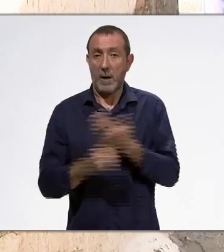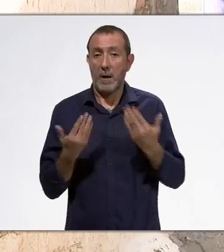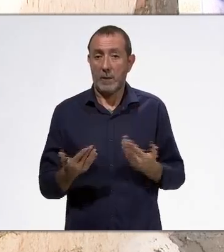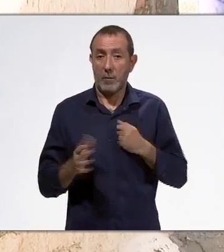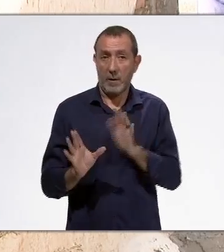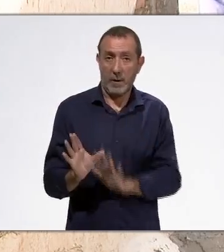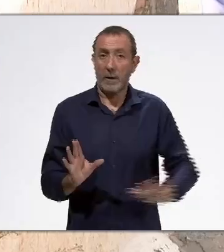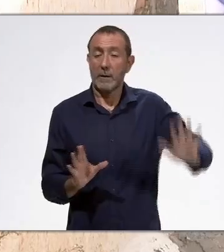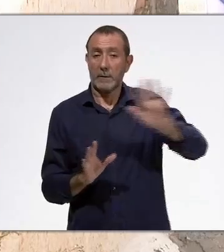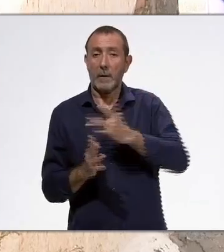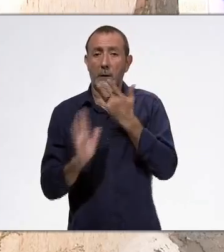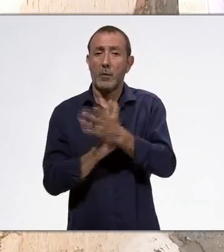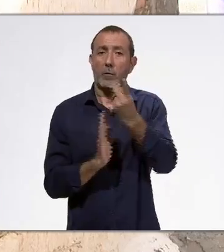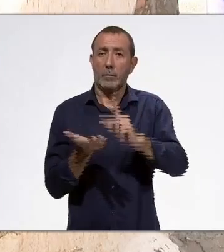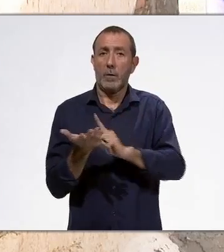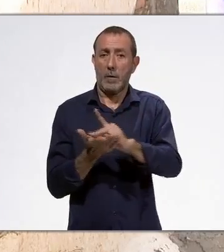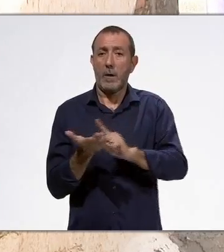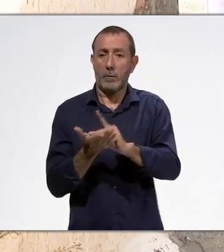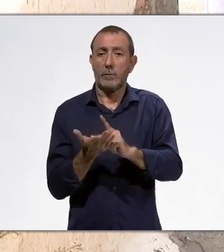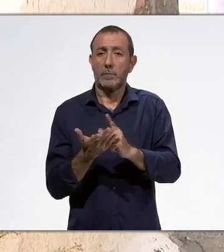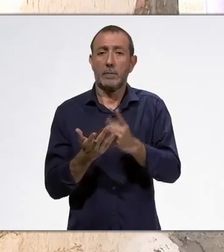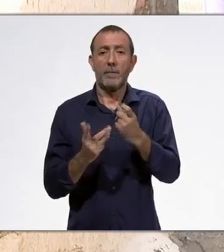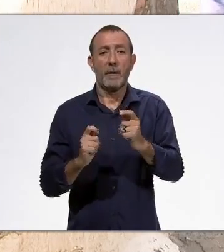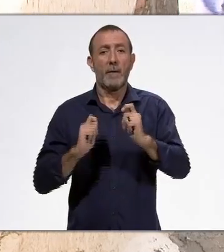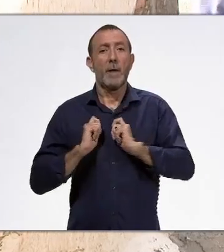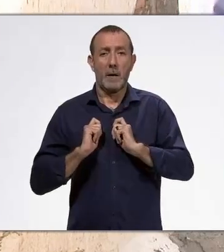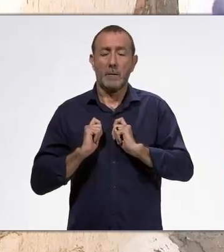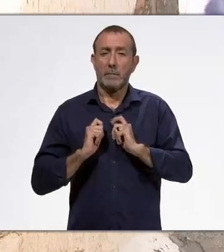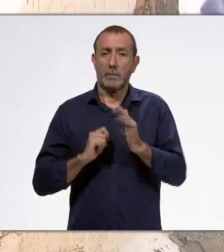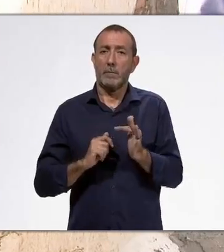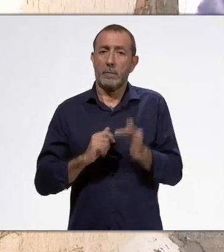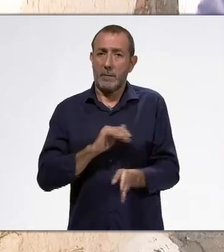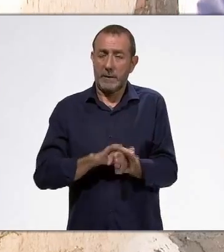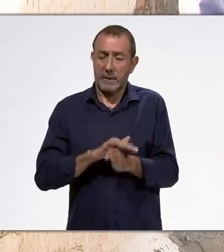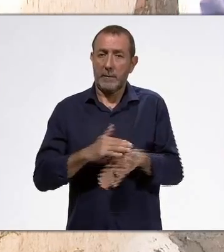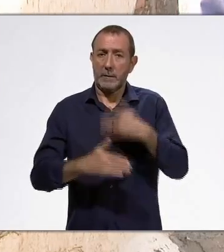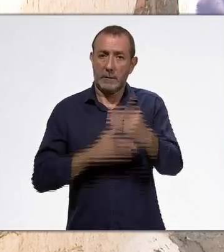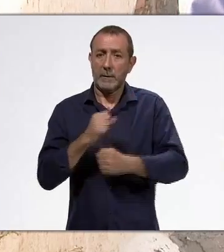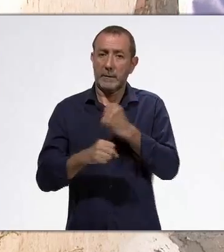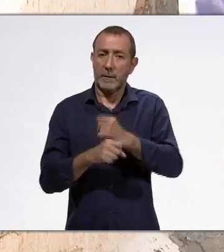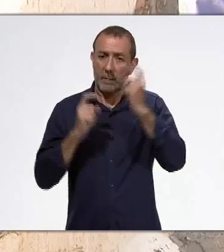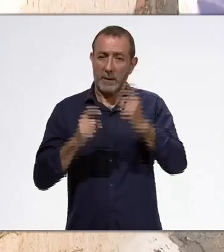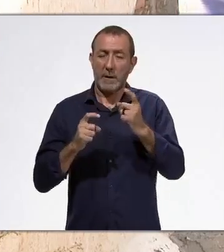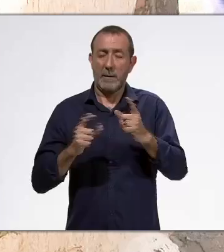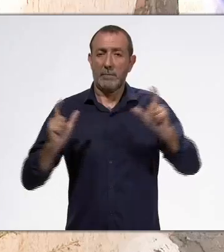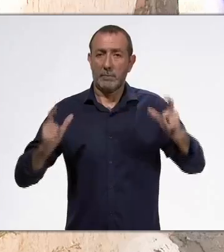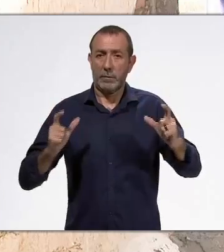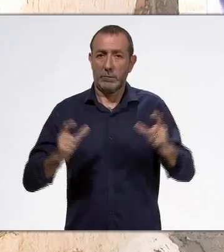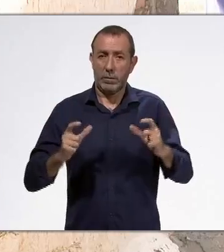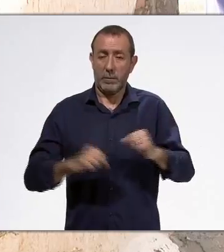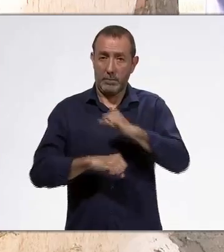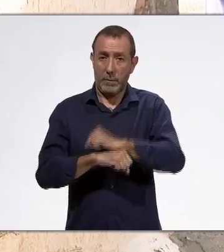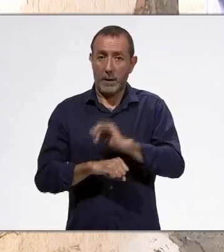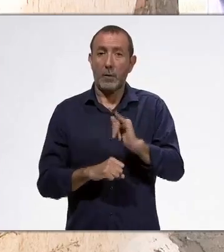en el país esto es un dato que nos tiene que alentar a seguir trabajando para seguir bajando los datos de paro pero